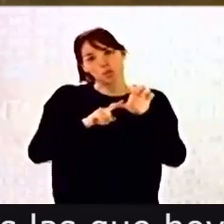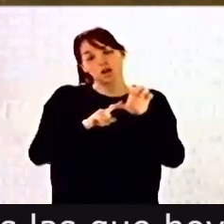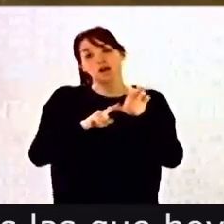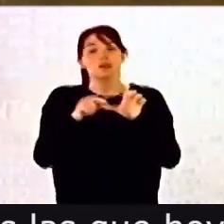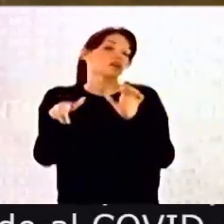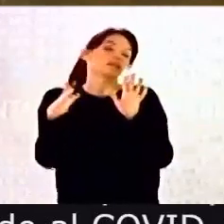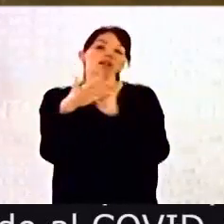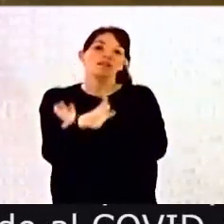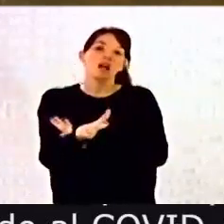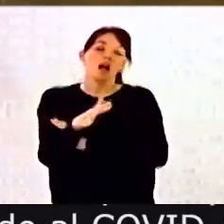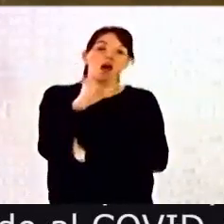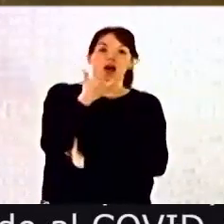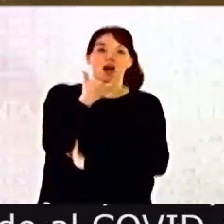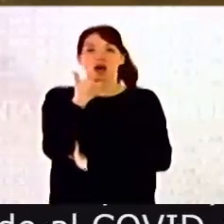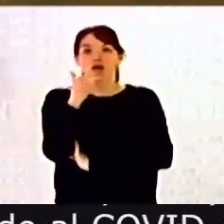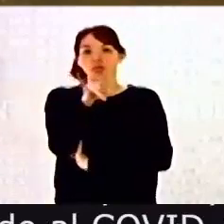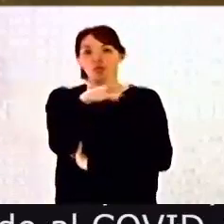Suponen casi el doble las